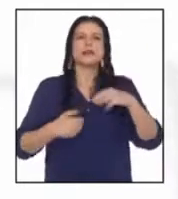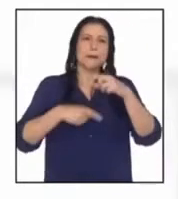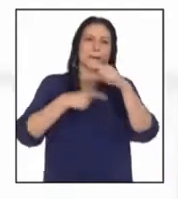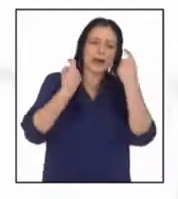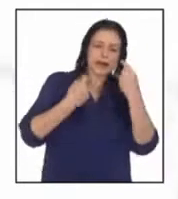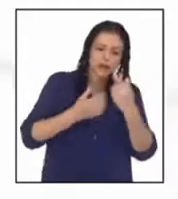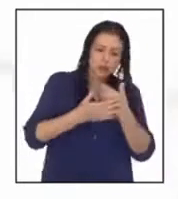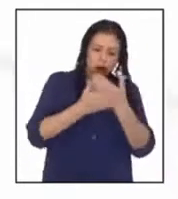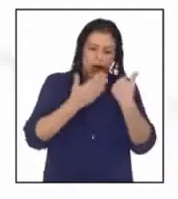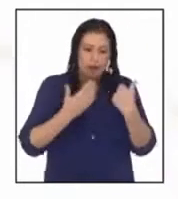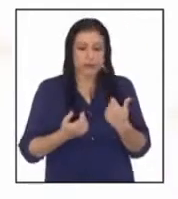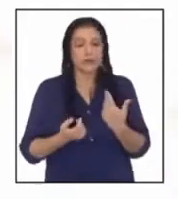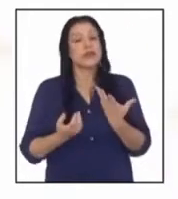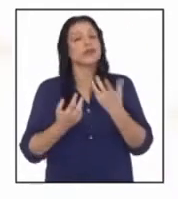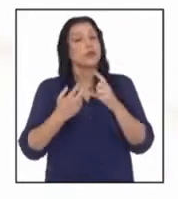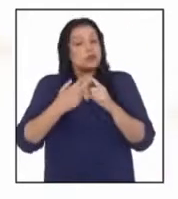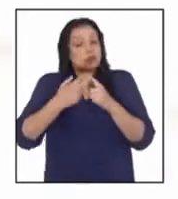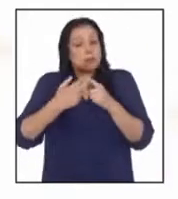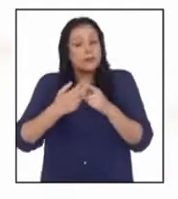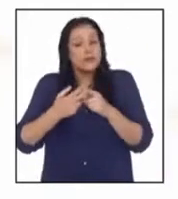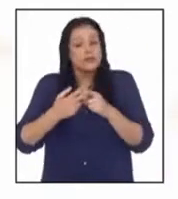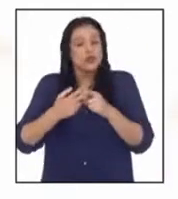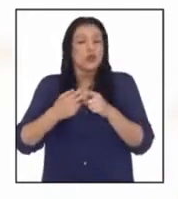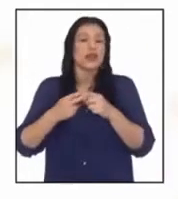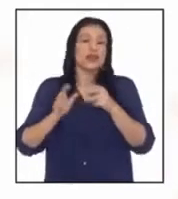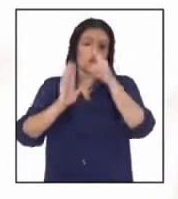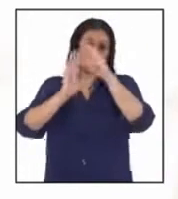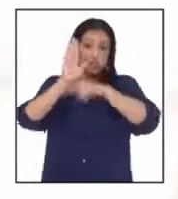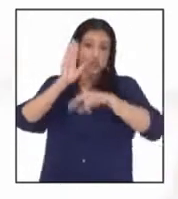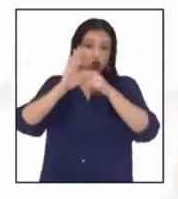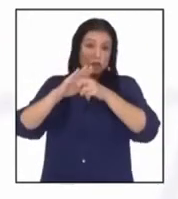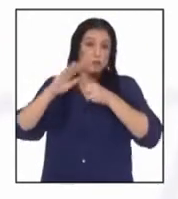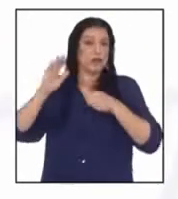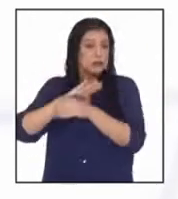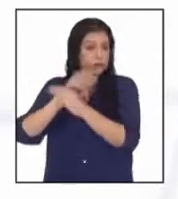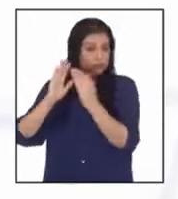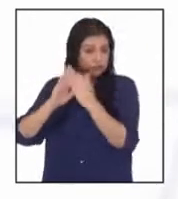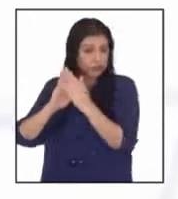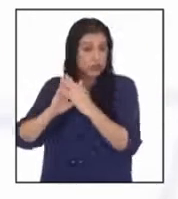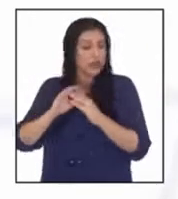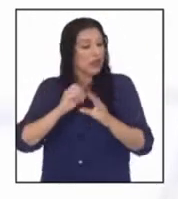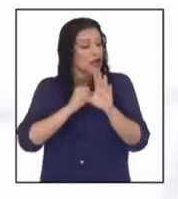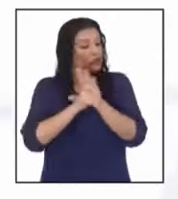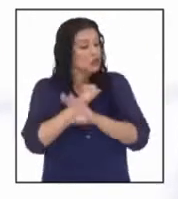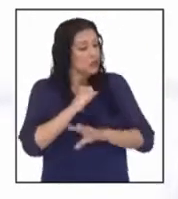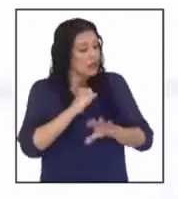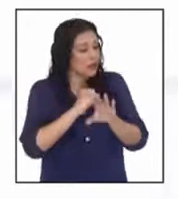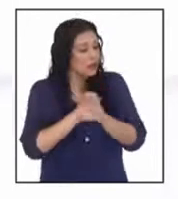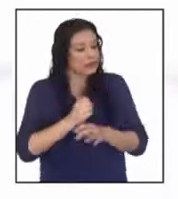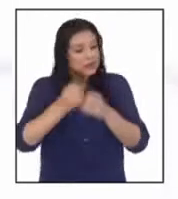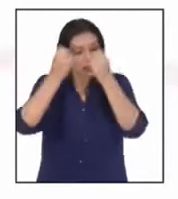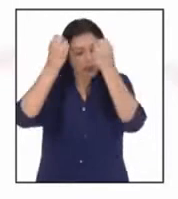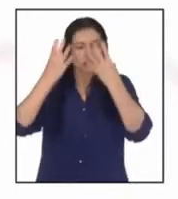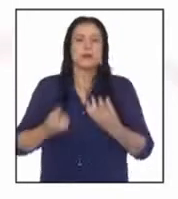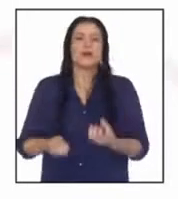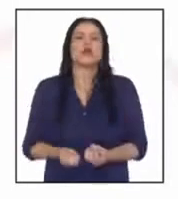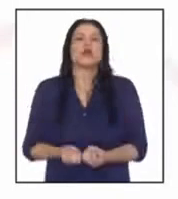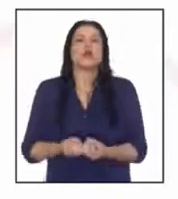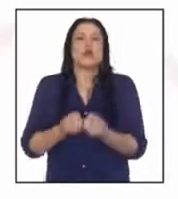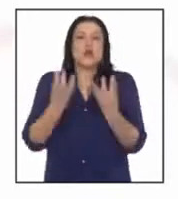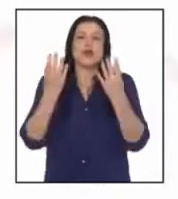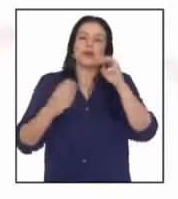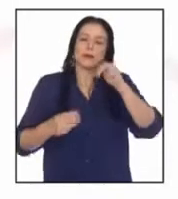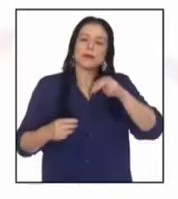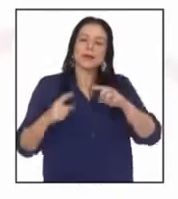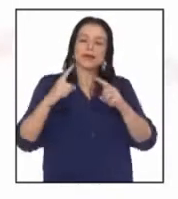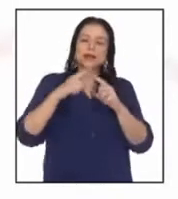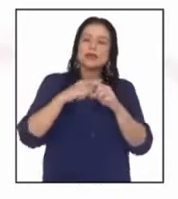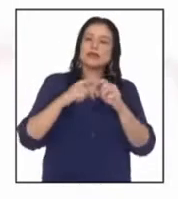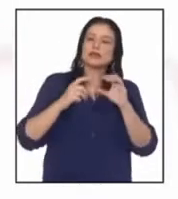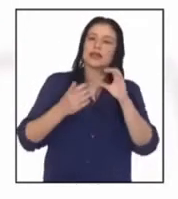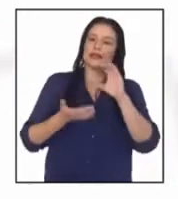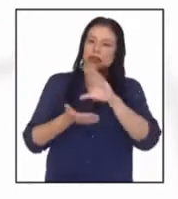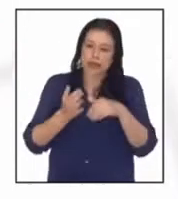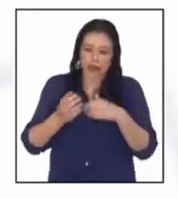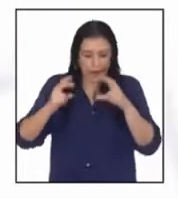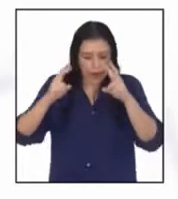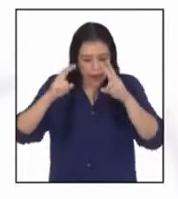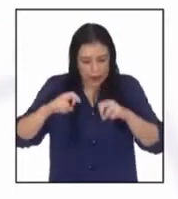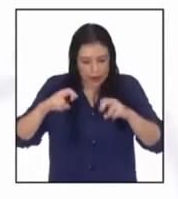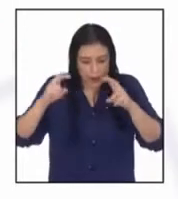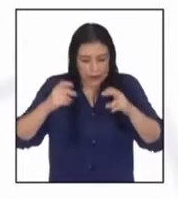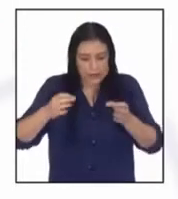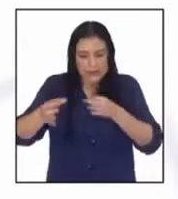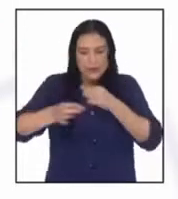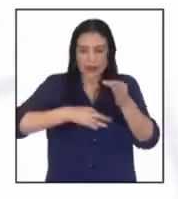del inicio de restricciones como parte de la cuarentena. Sobre la base de la información presentada, calcula las medidas de tendencia central,